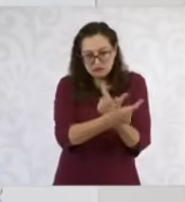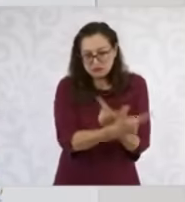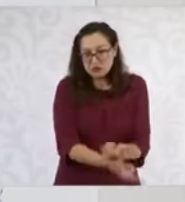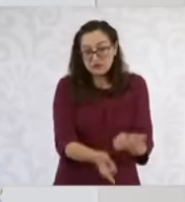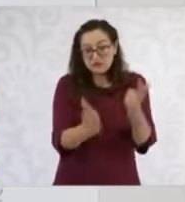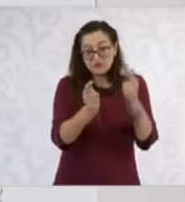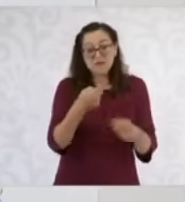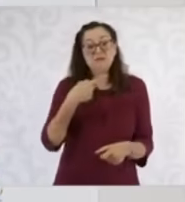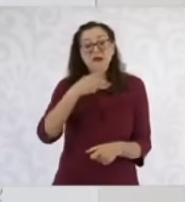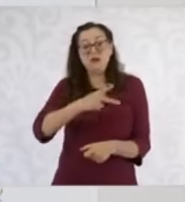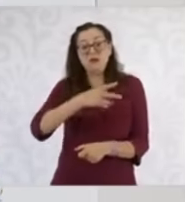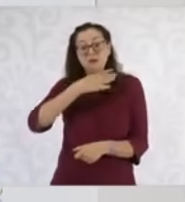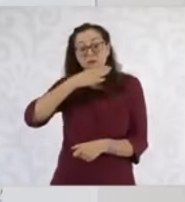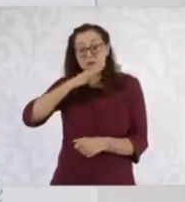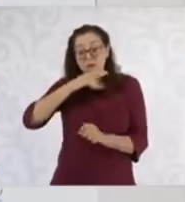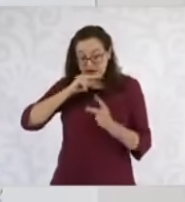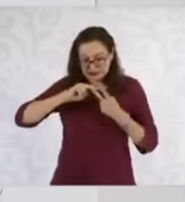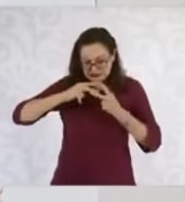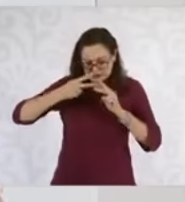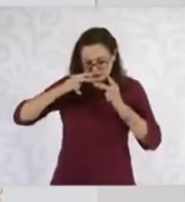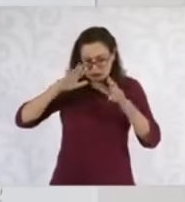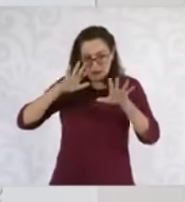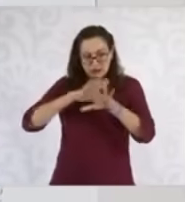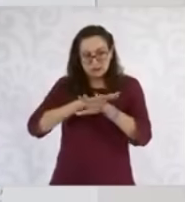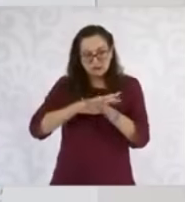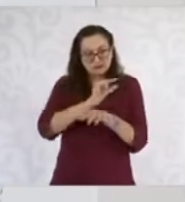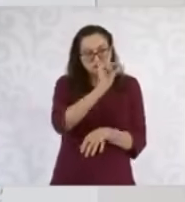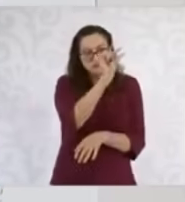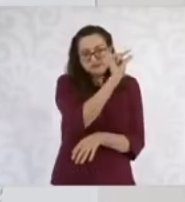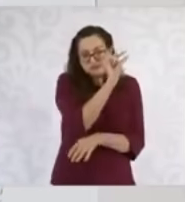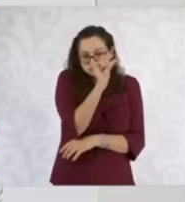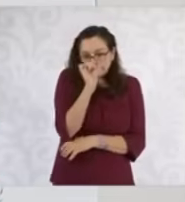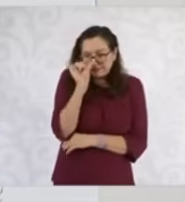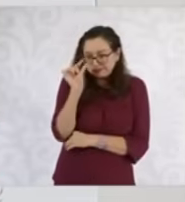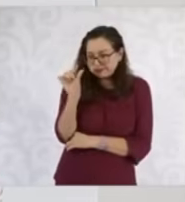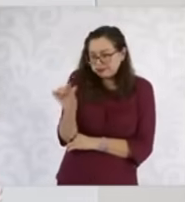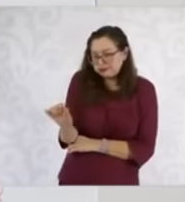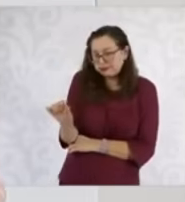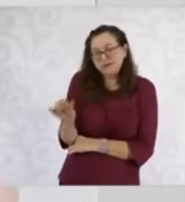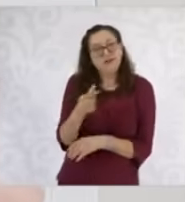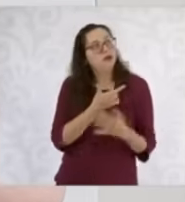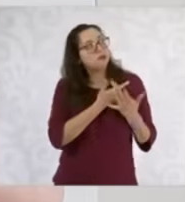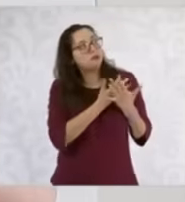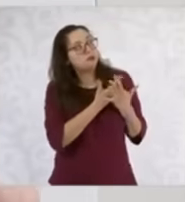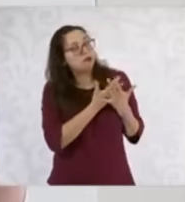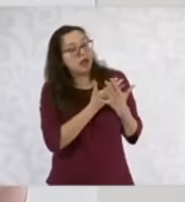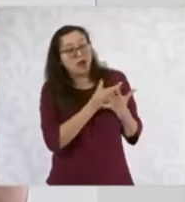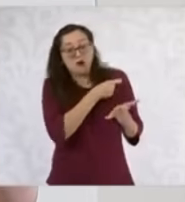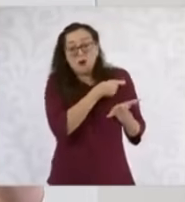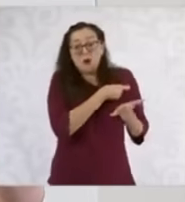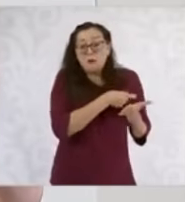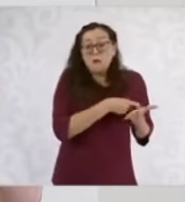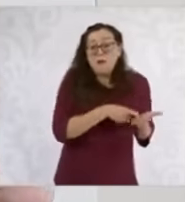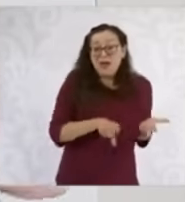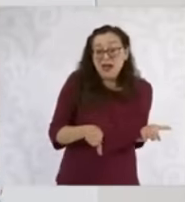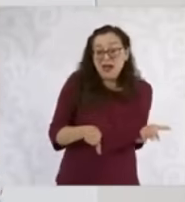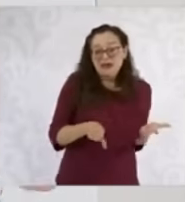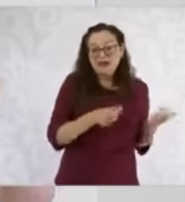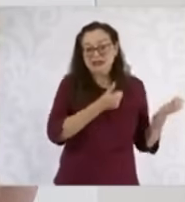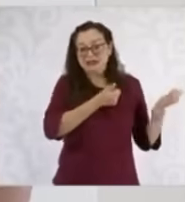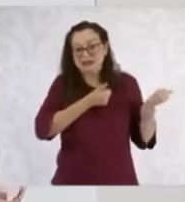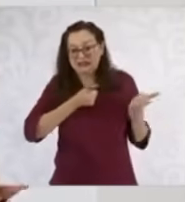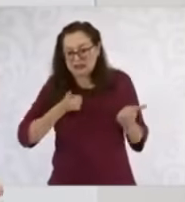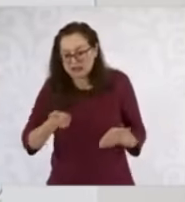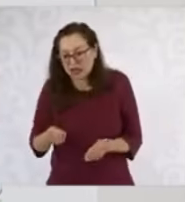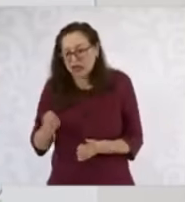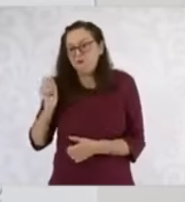de la semilla para poder seguir cultivando el maíz. Pero además se pierde pues, la